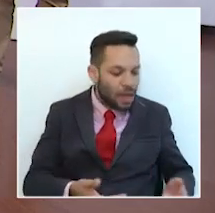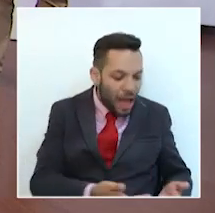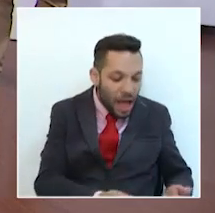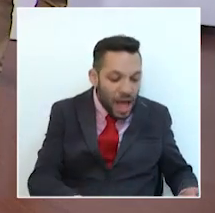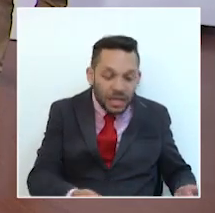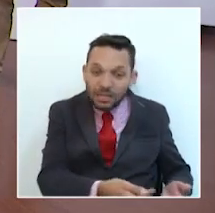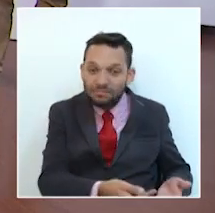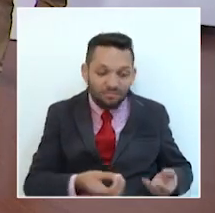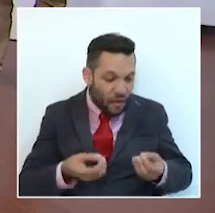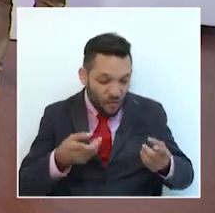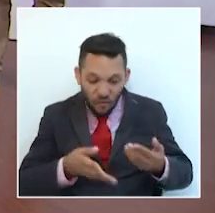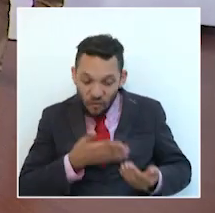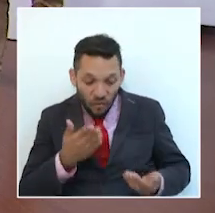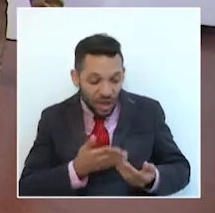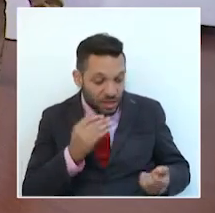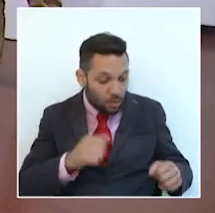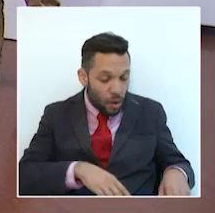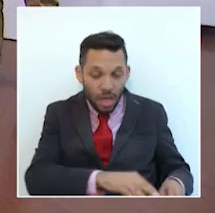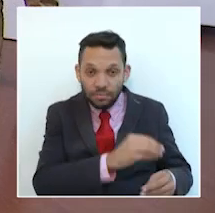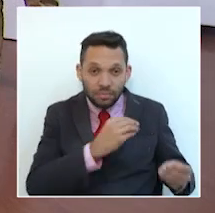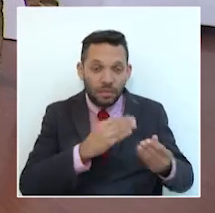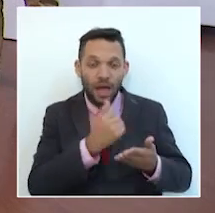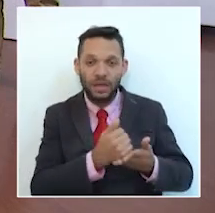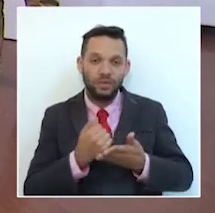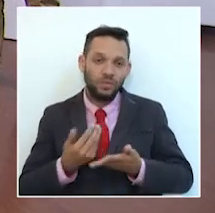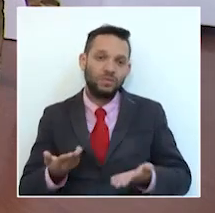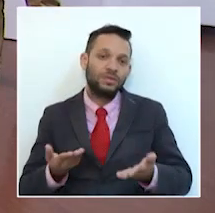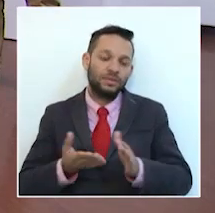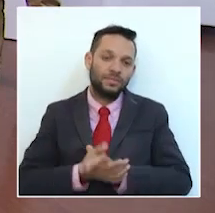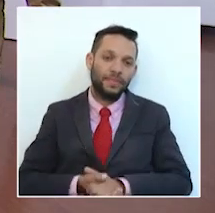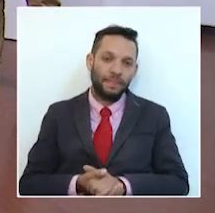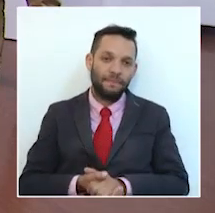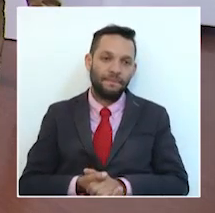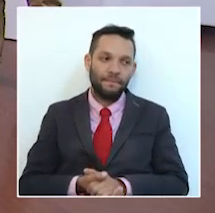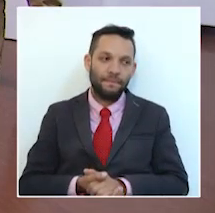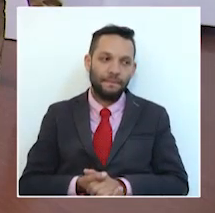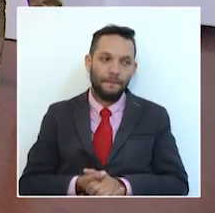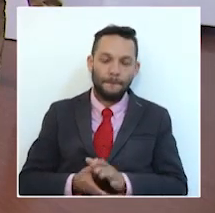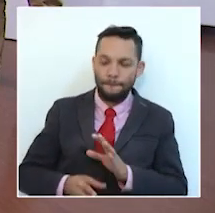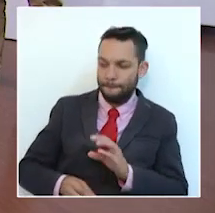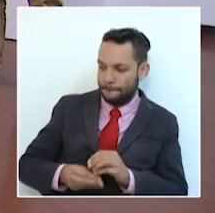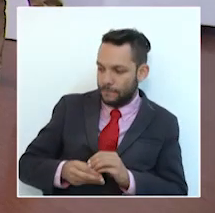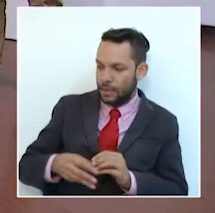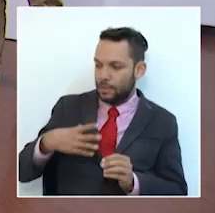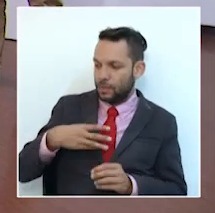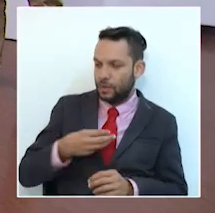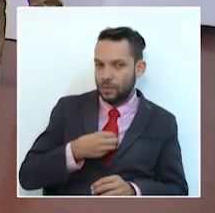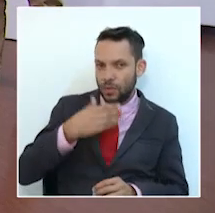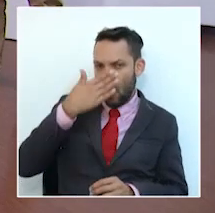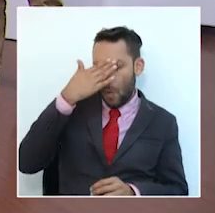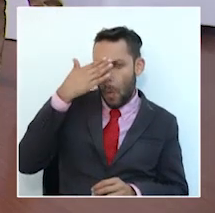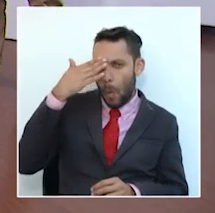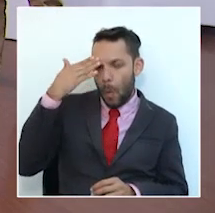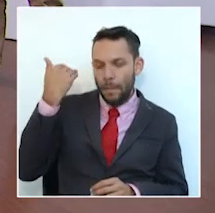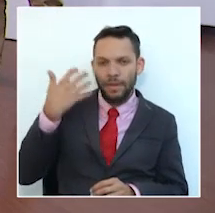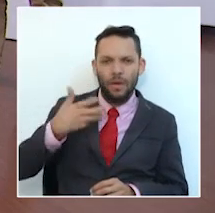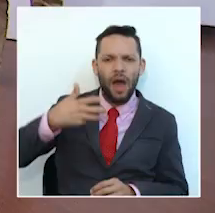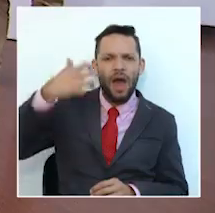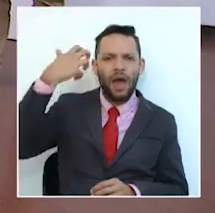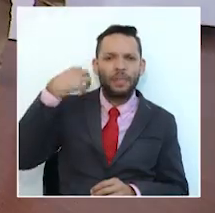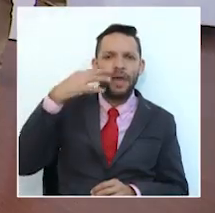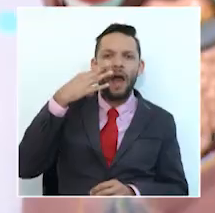la ciudad y no valorando lo que tenemos hemos olvidado las terapias tradicionales también